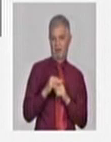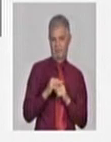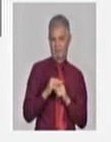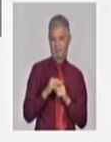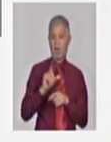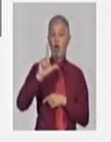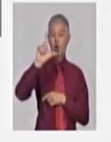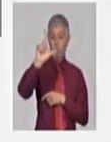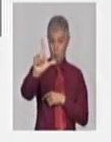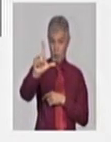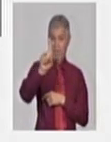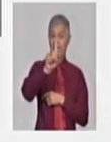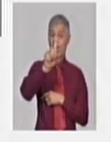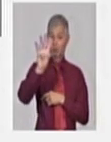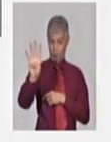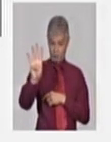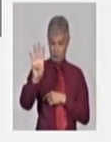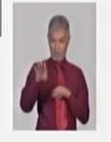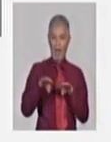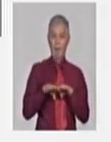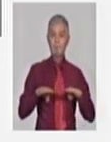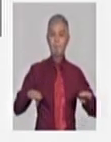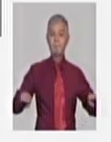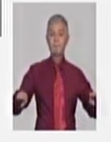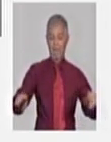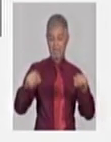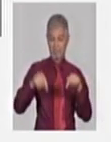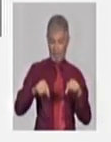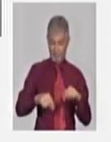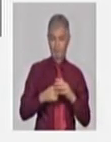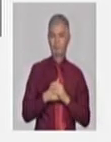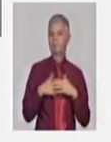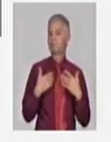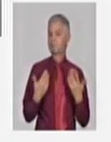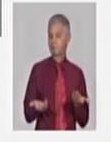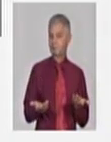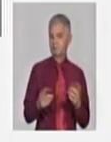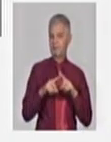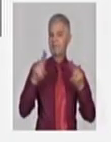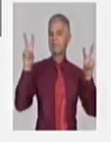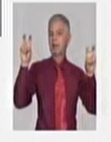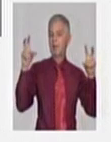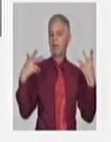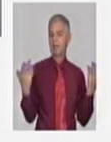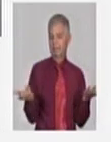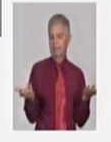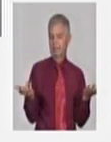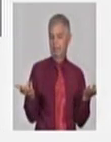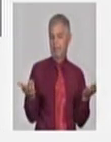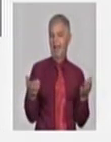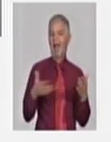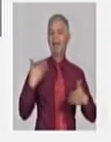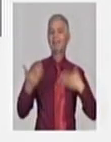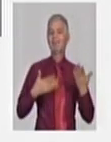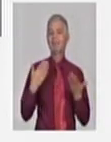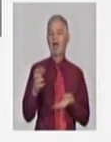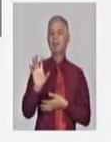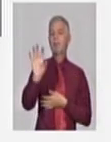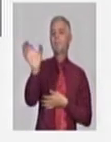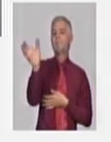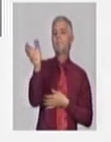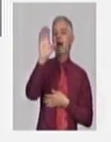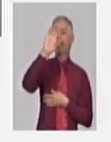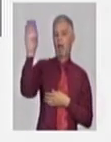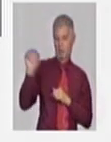14 va a haber una intervención sobre la actividad bancaria por la